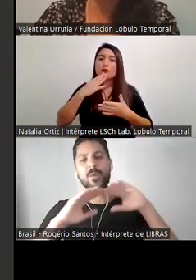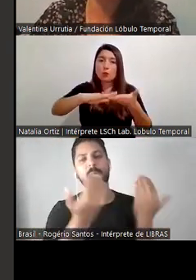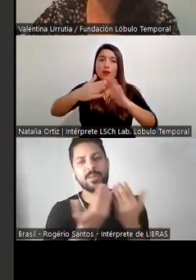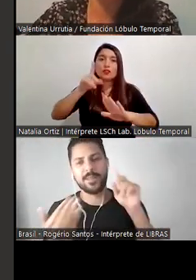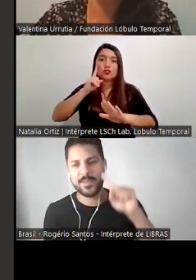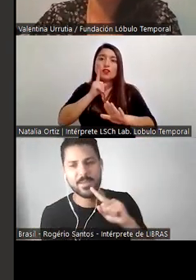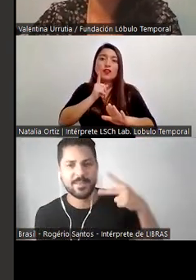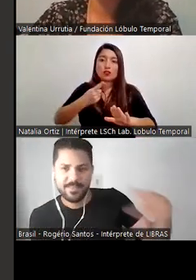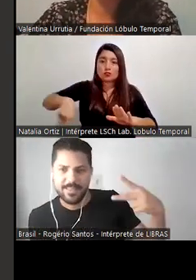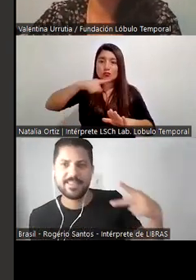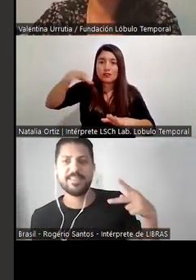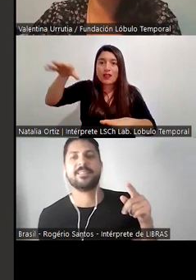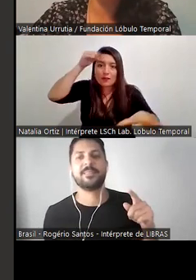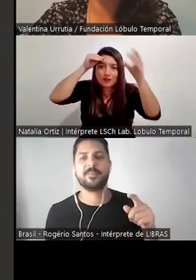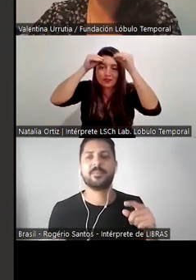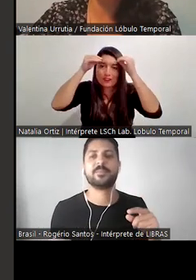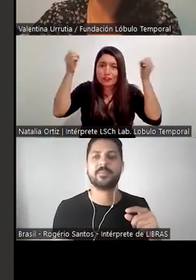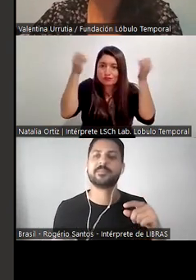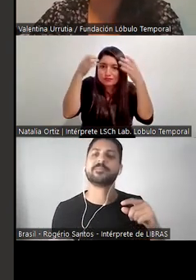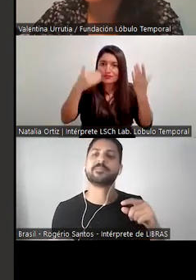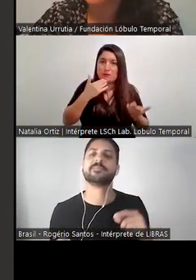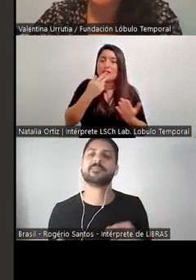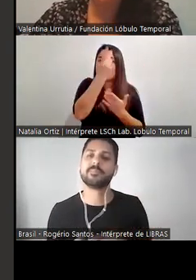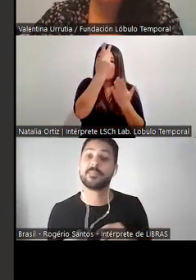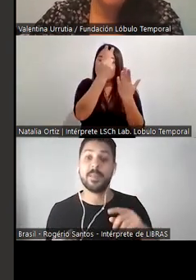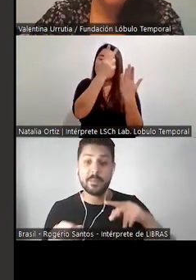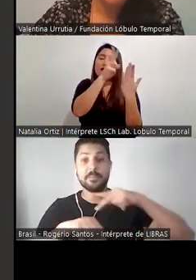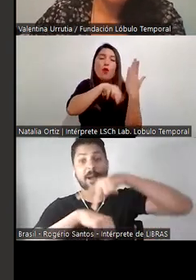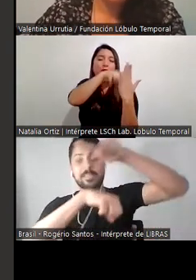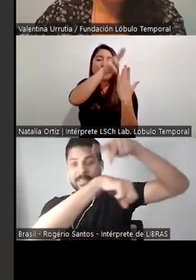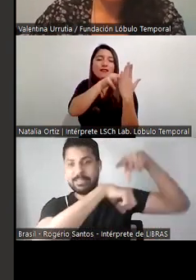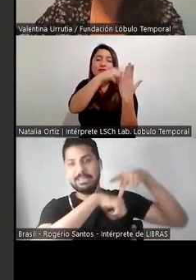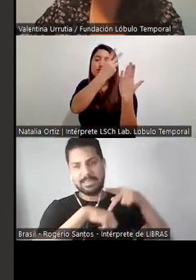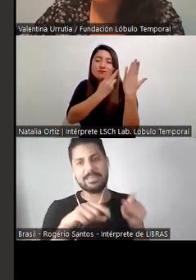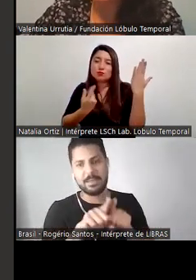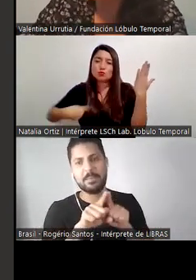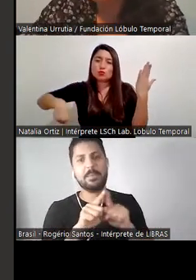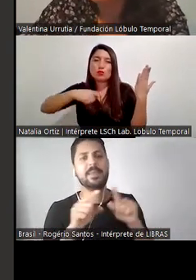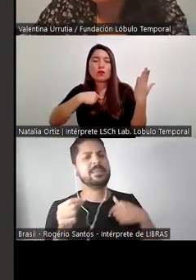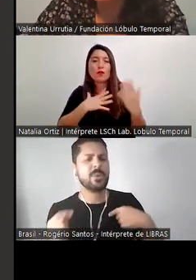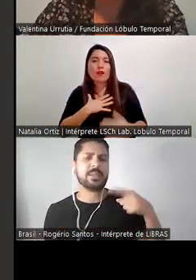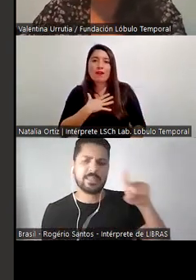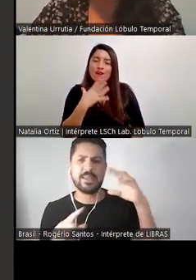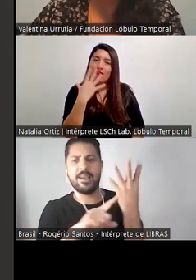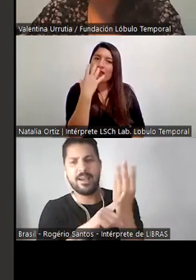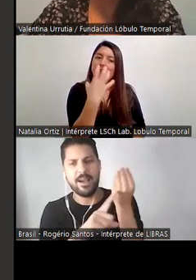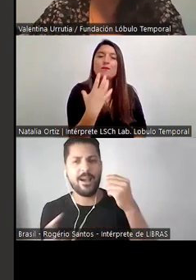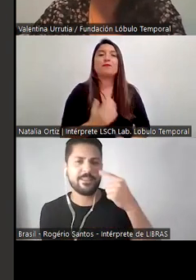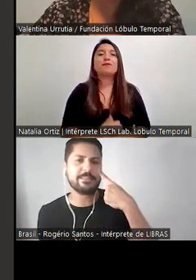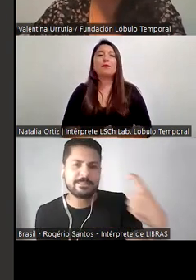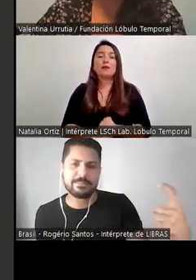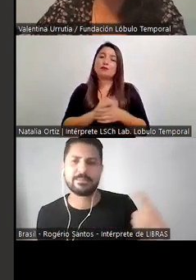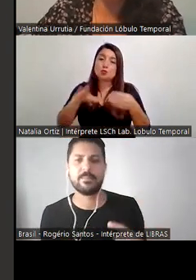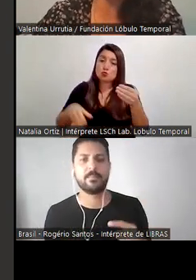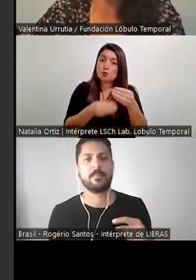y de este arte que nos pareció fascinante. En este sentido, entonces, también hay sumar que el vernáculo